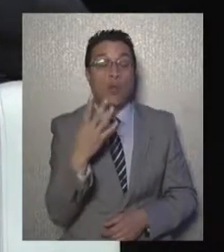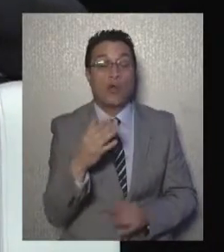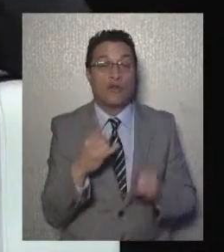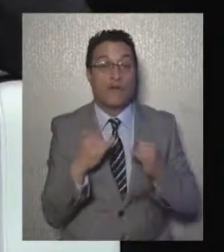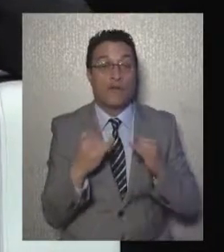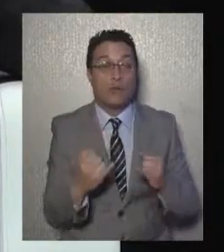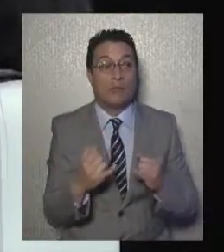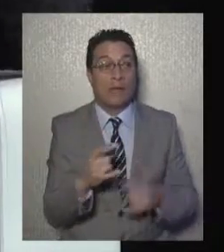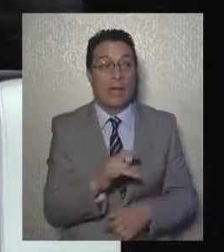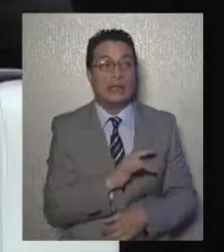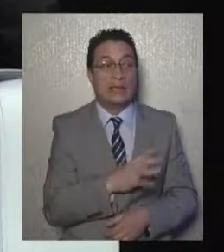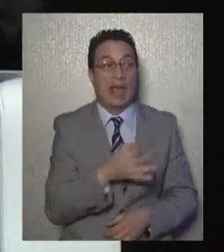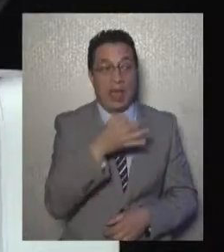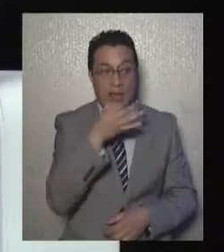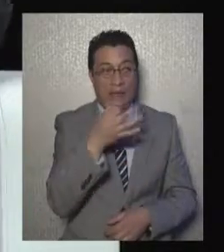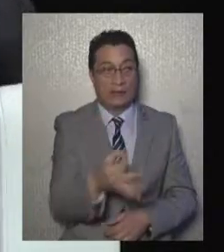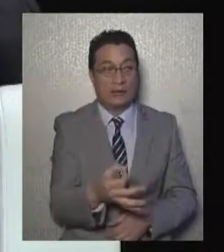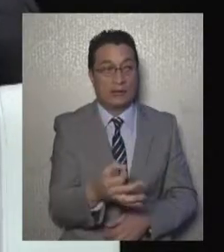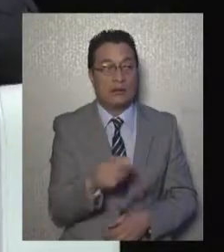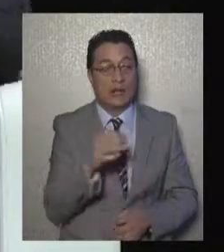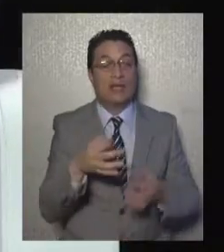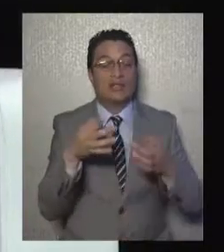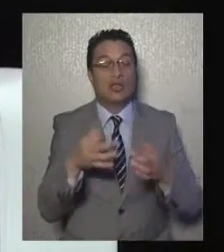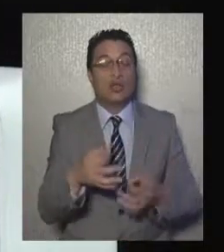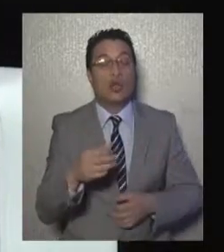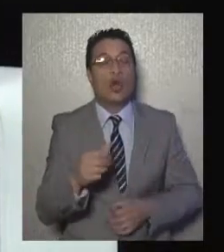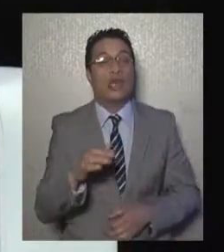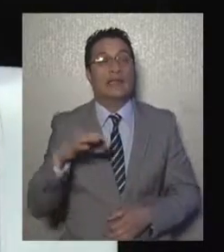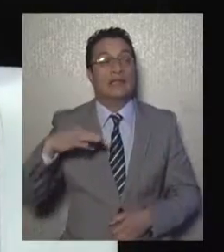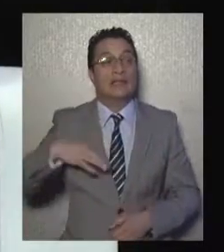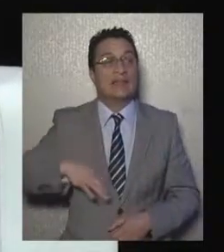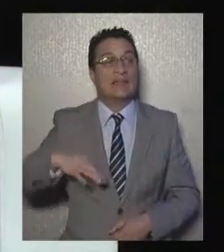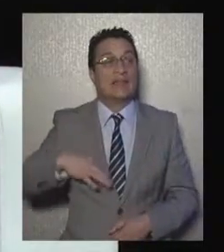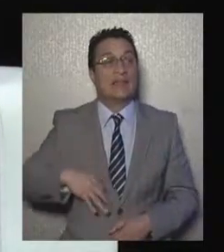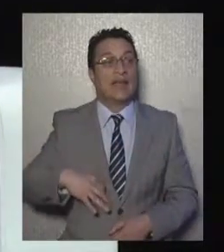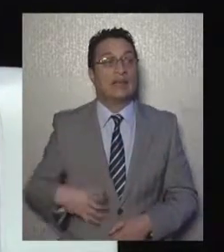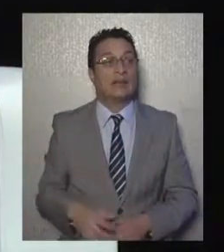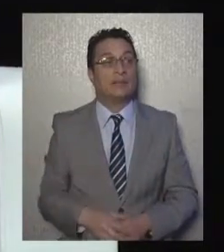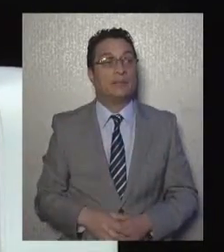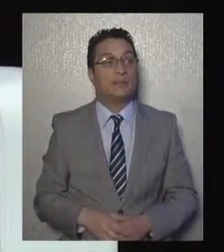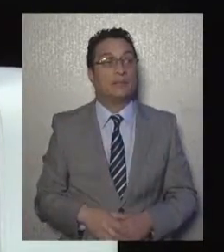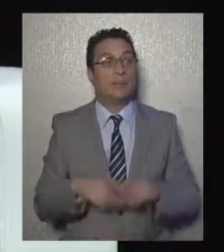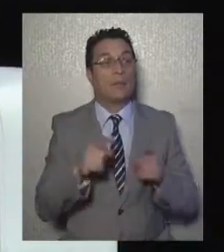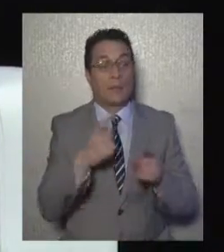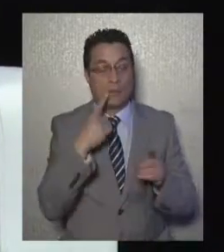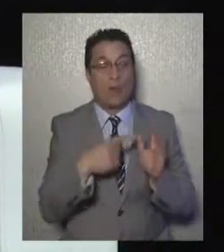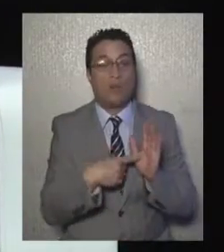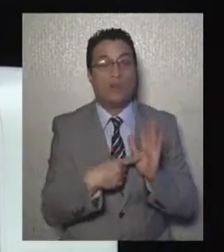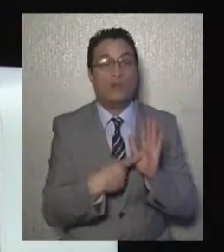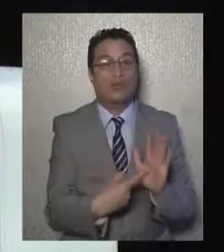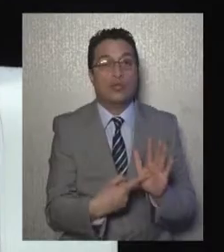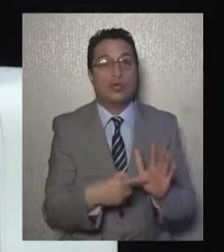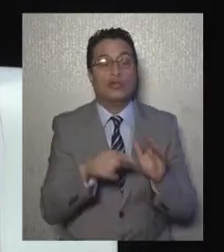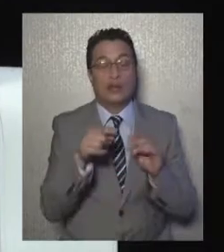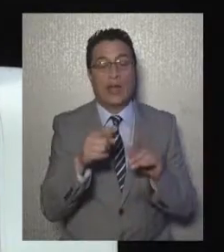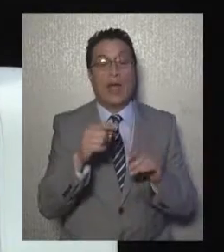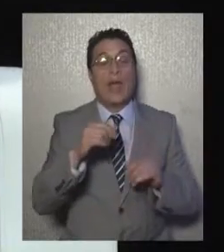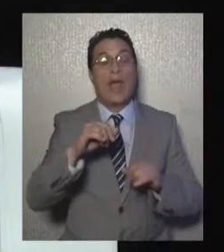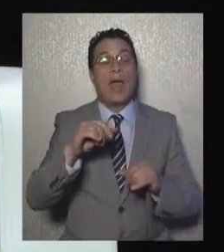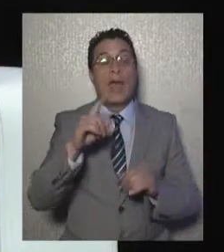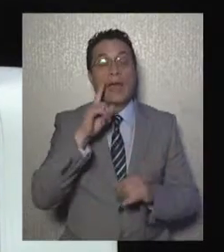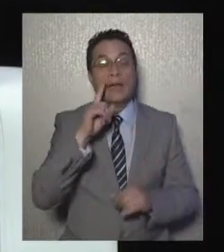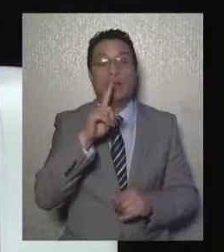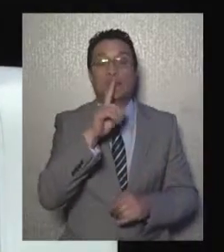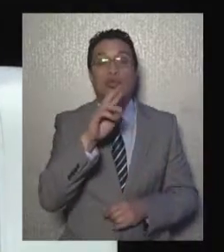Chile, señores, potencien el seguro de cesantía. No te estoy respondiendo todas tus preguntas, sí, pero te estoy mostrando que existen instrumentos